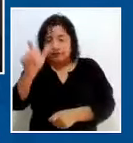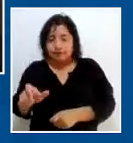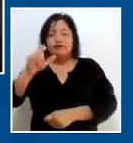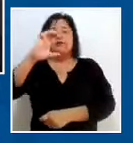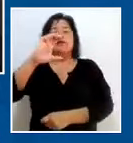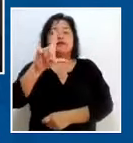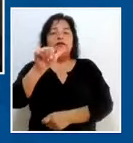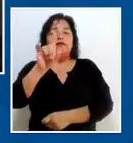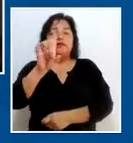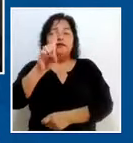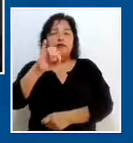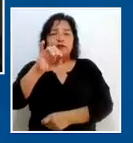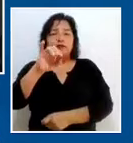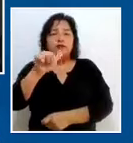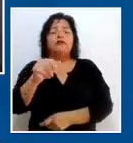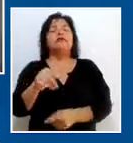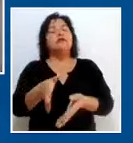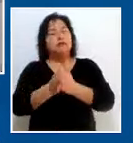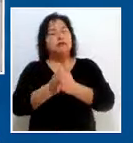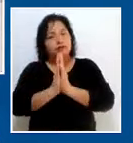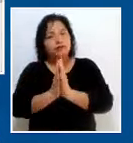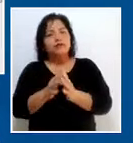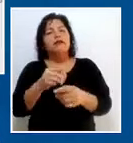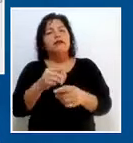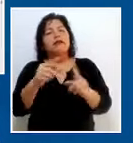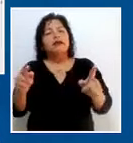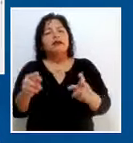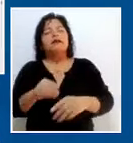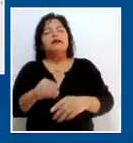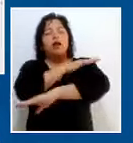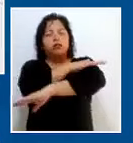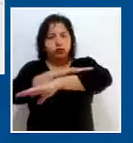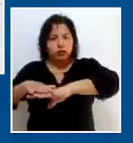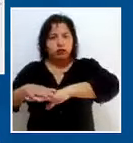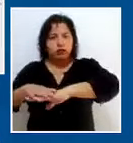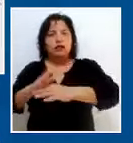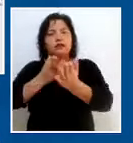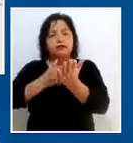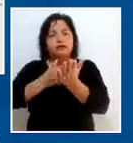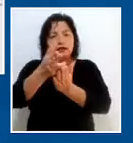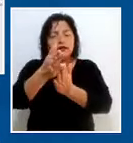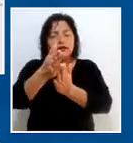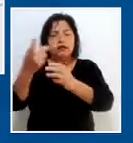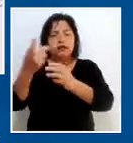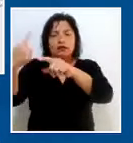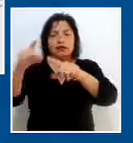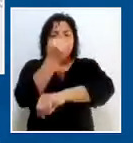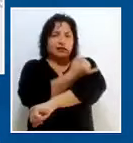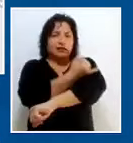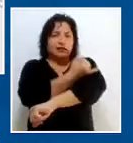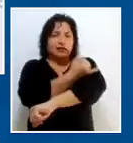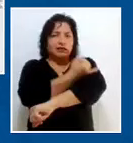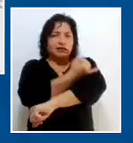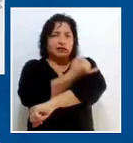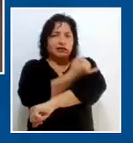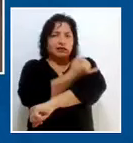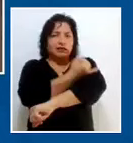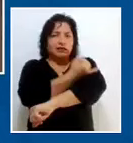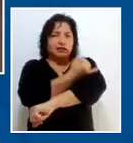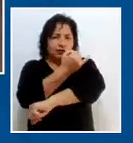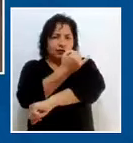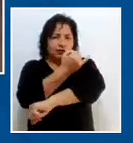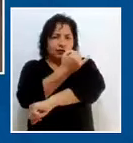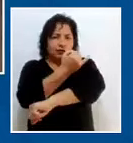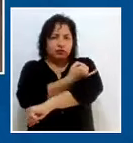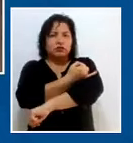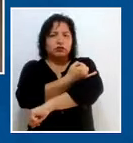pide que se comente sobre los portales de transparencia de las instituciones públicas. Pregunta, ¿qué exigencias se tiene para que